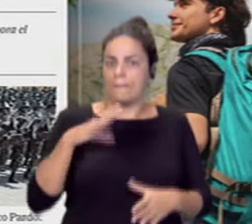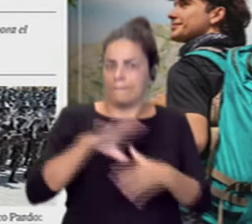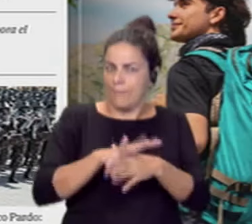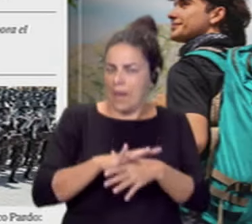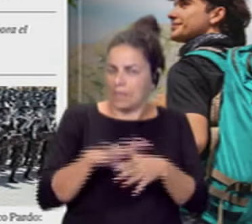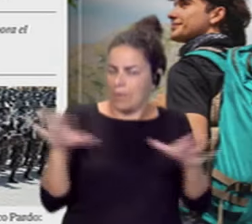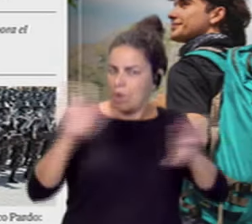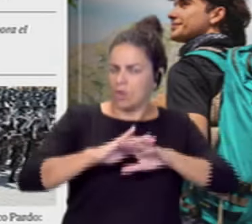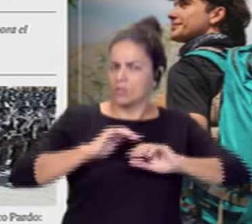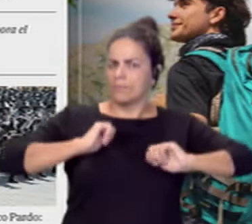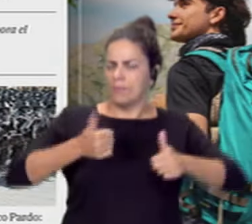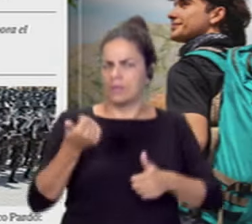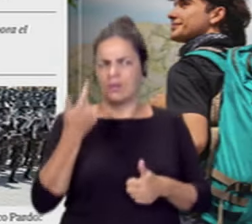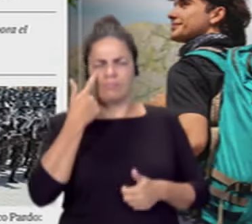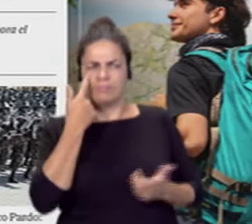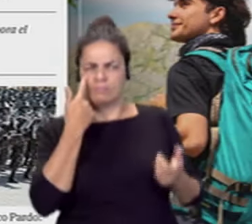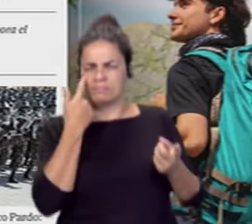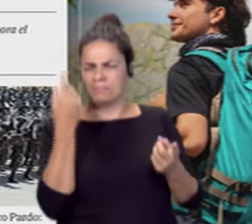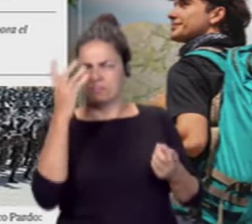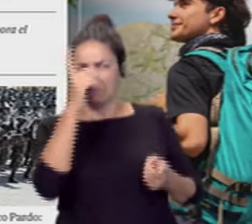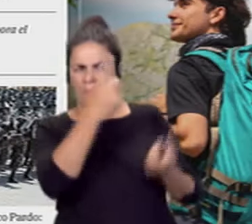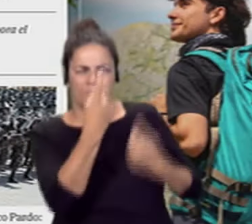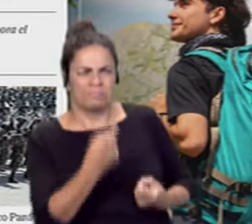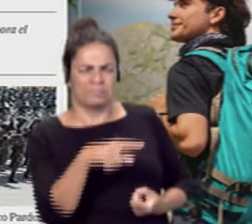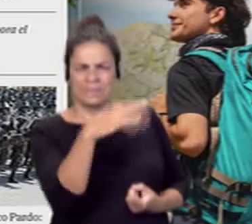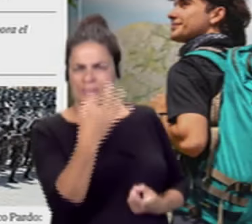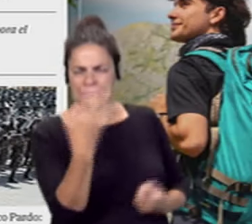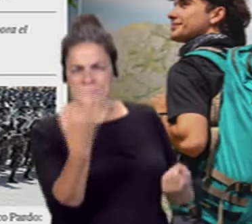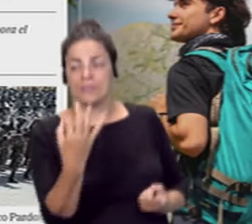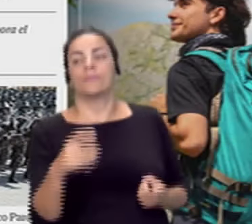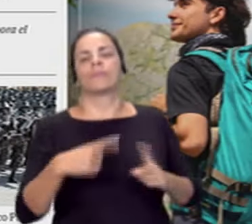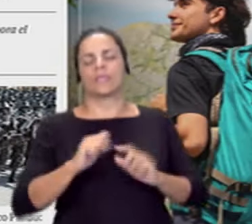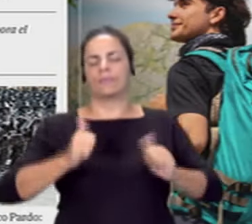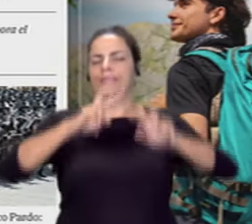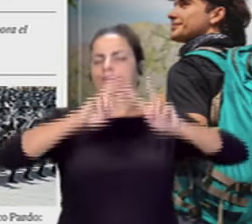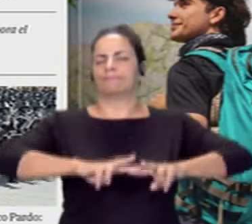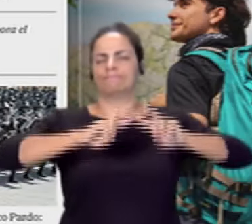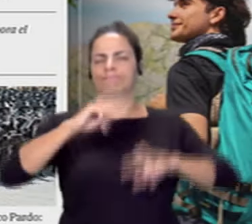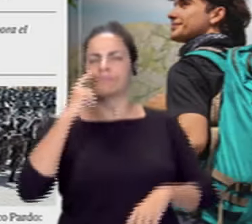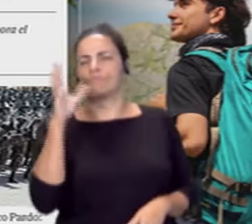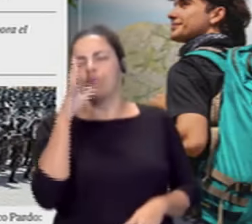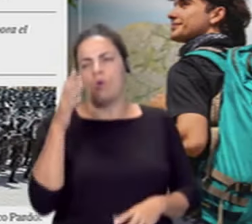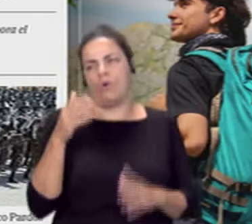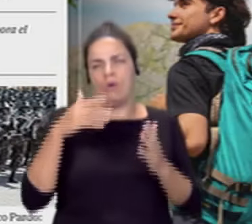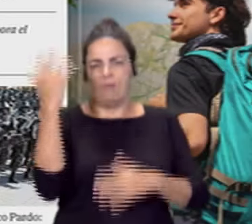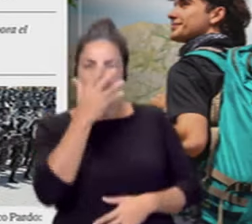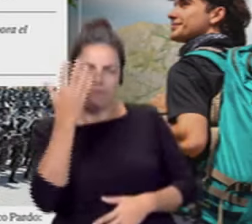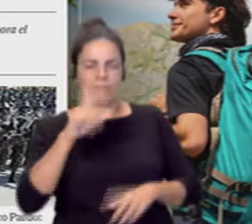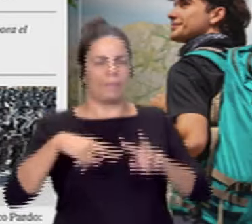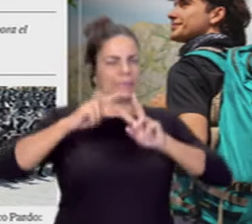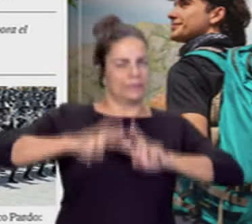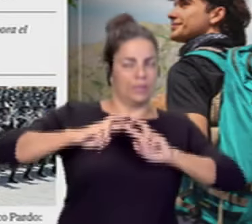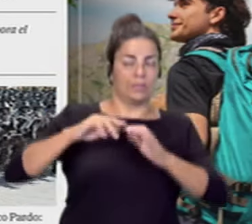Íñigo, y un desplegable de información luego sobre las sospechas, análisis de todos los datos que aporta El Mundo. 16